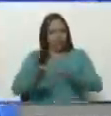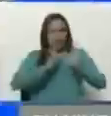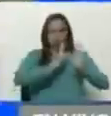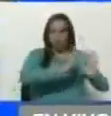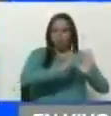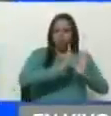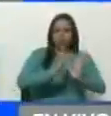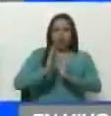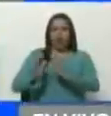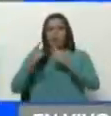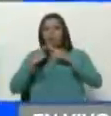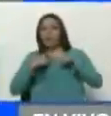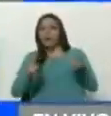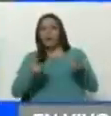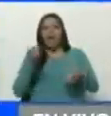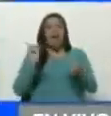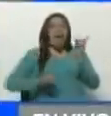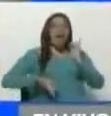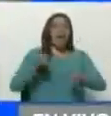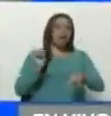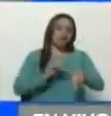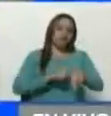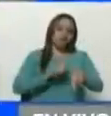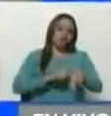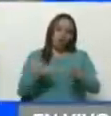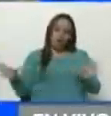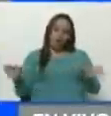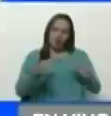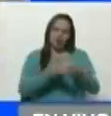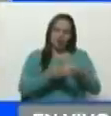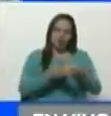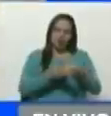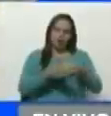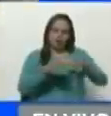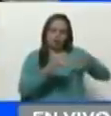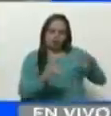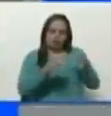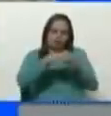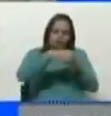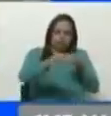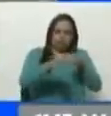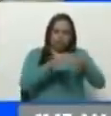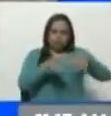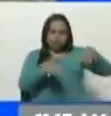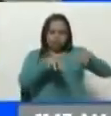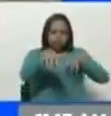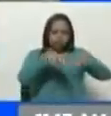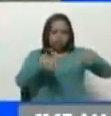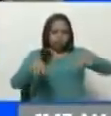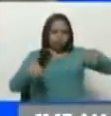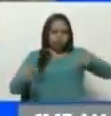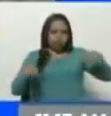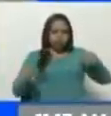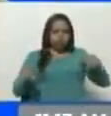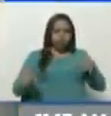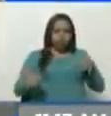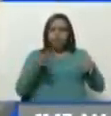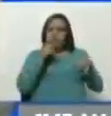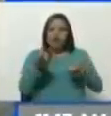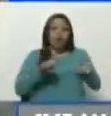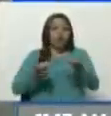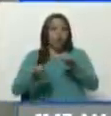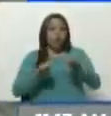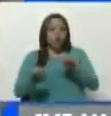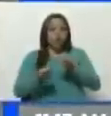organizadamente, pero en un momento dado un grupo de células empieza a reproducirse fuera de todo control y por